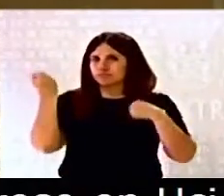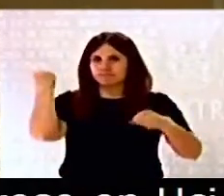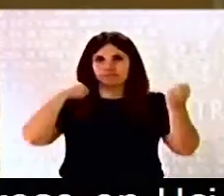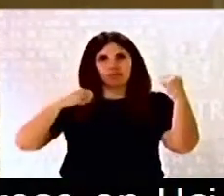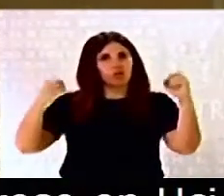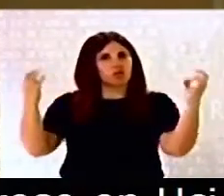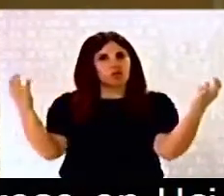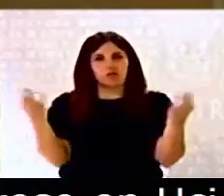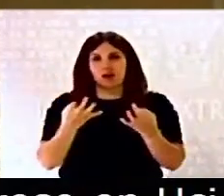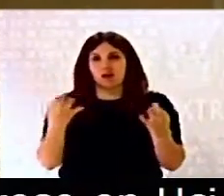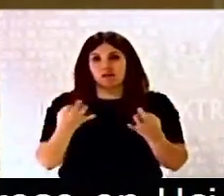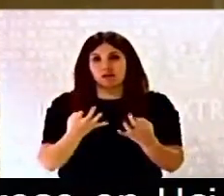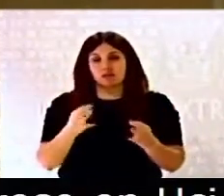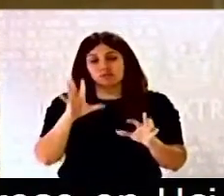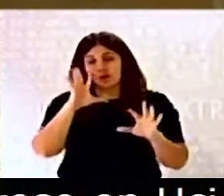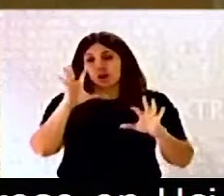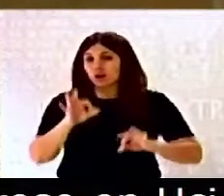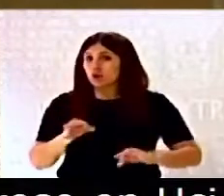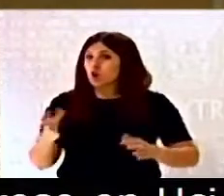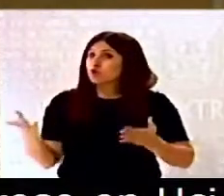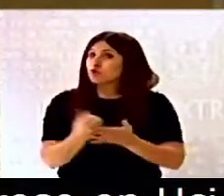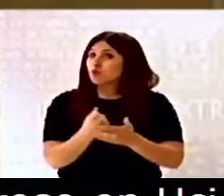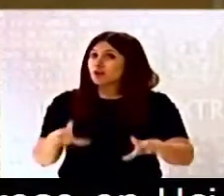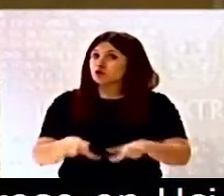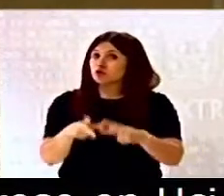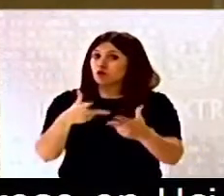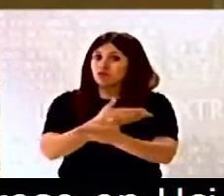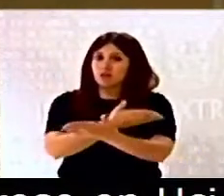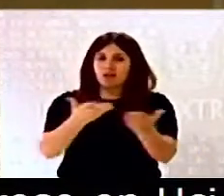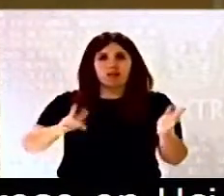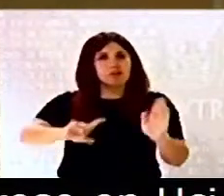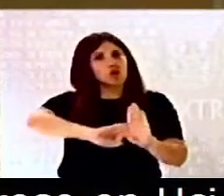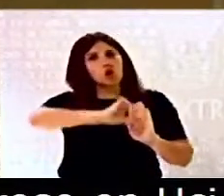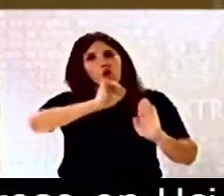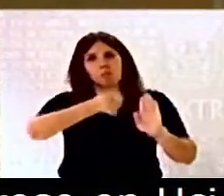y creo que es una llamada a la responsabilidad de toda la sociedad en su conjunto.